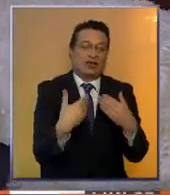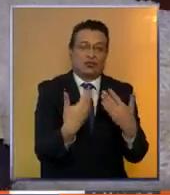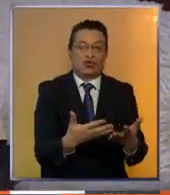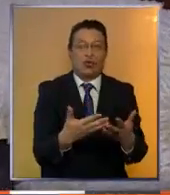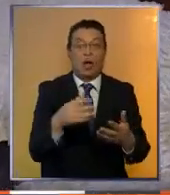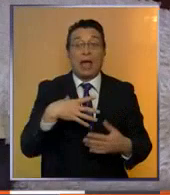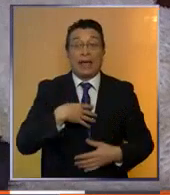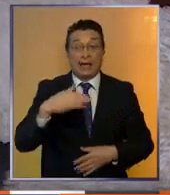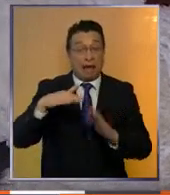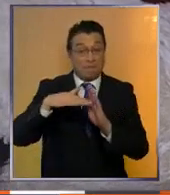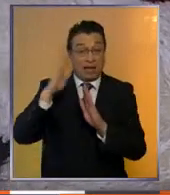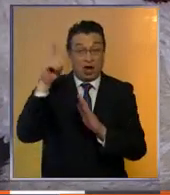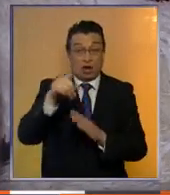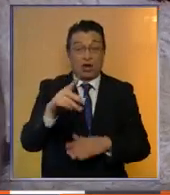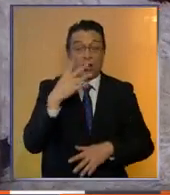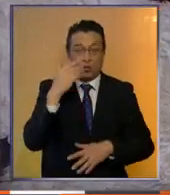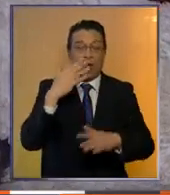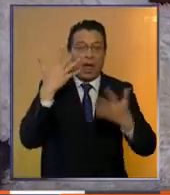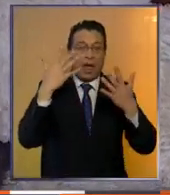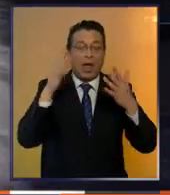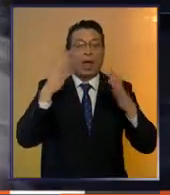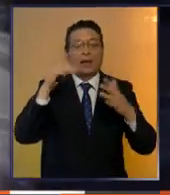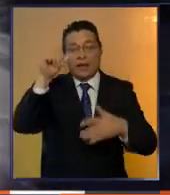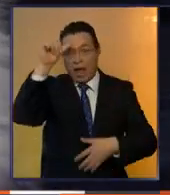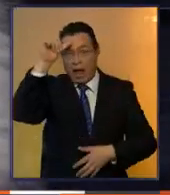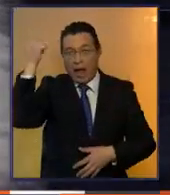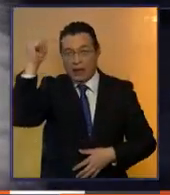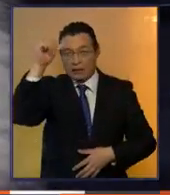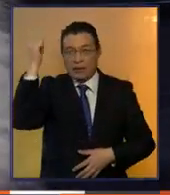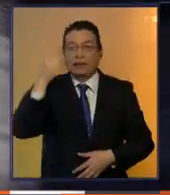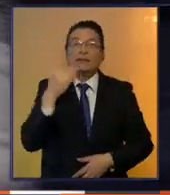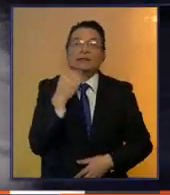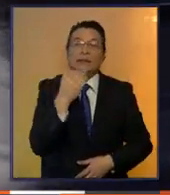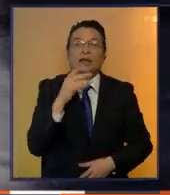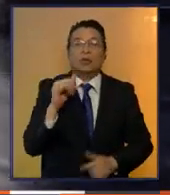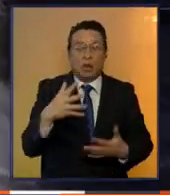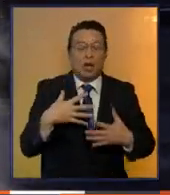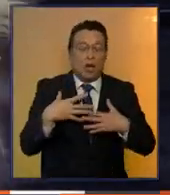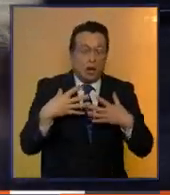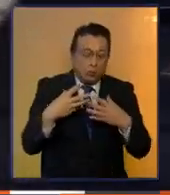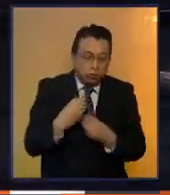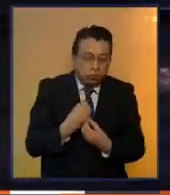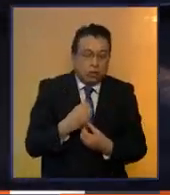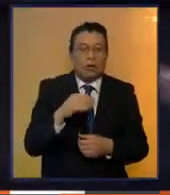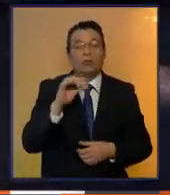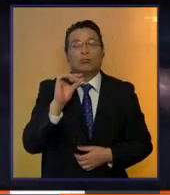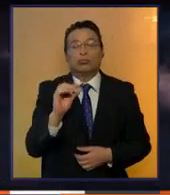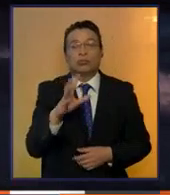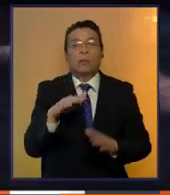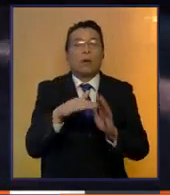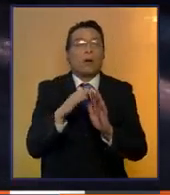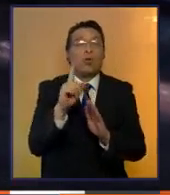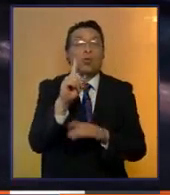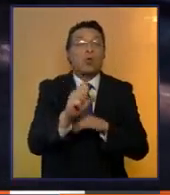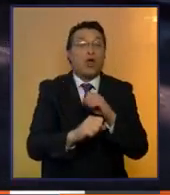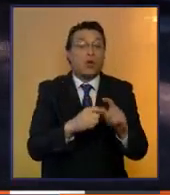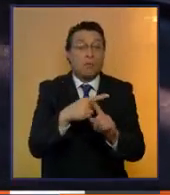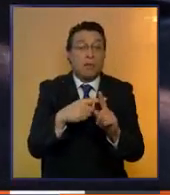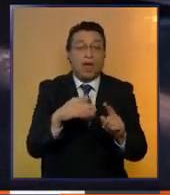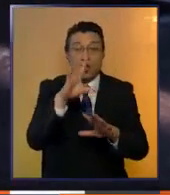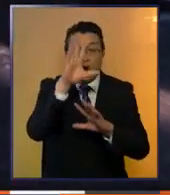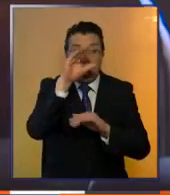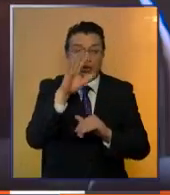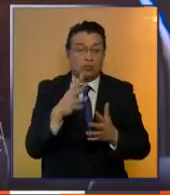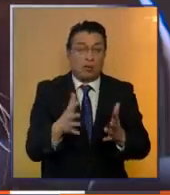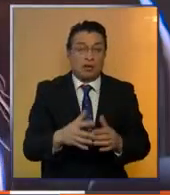hija mayor quien tiene asperger ley lo que le complicó aceptar la pérdida del pequeño felino de poco más de un año y medio de